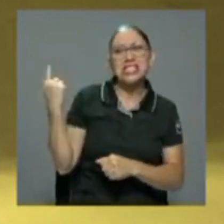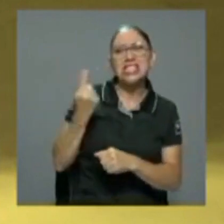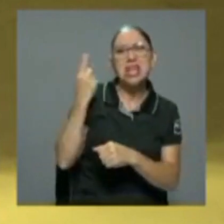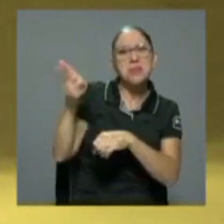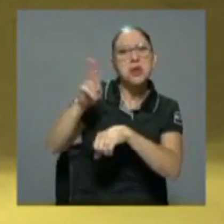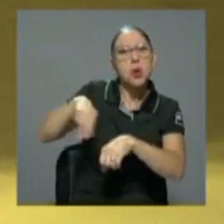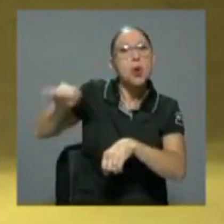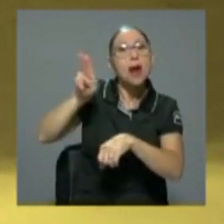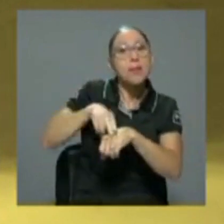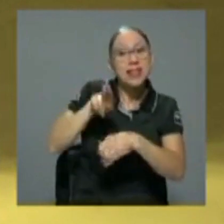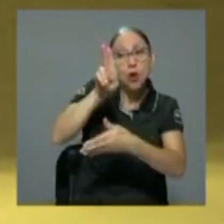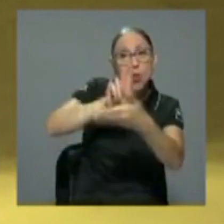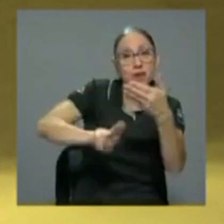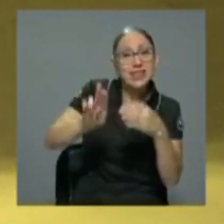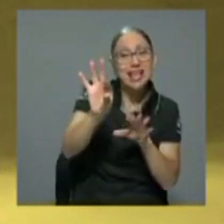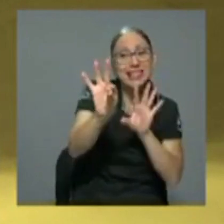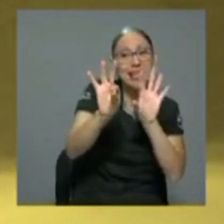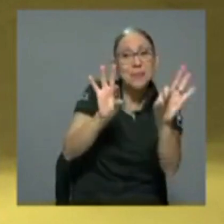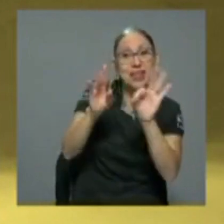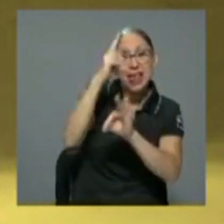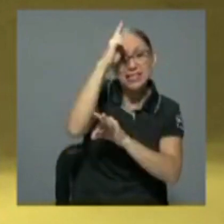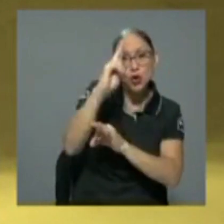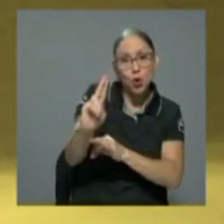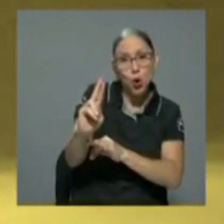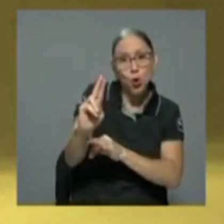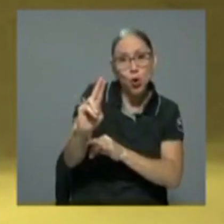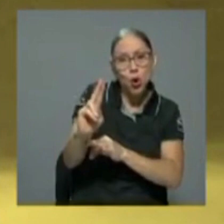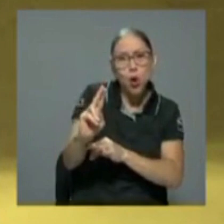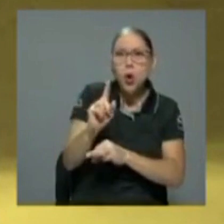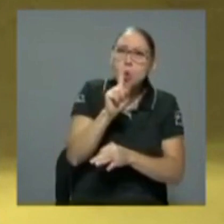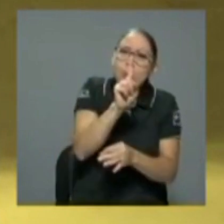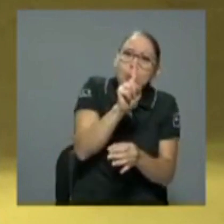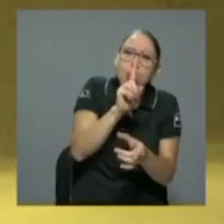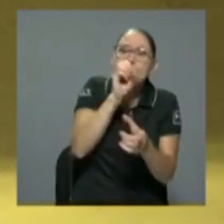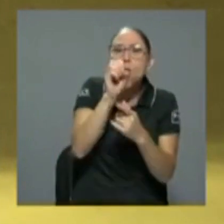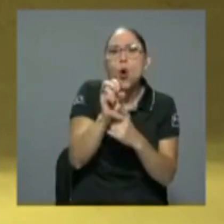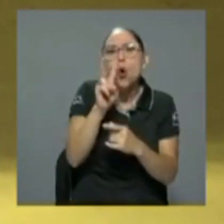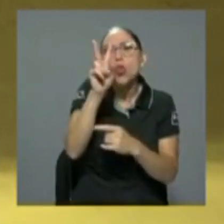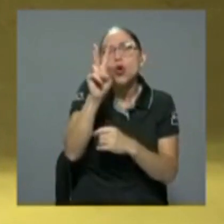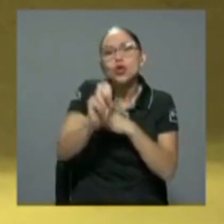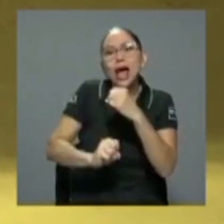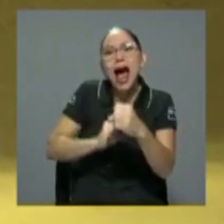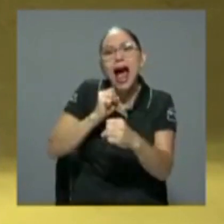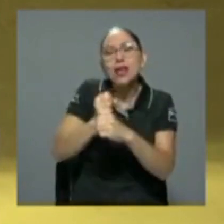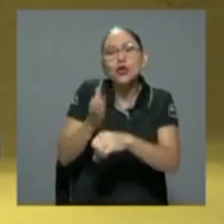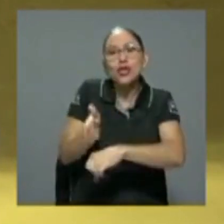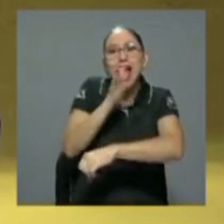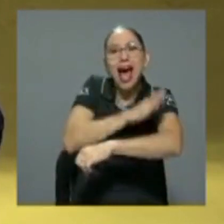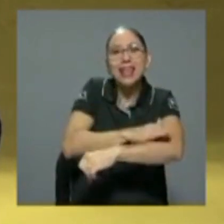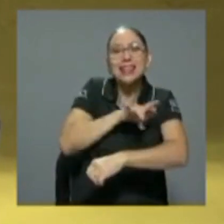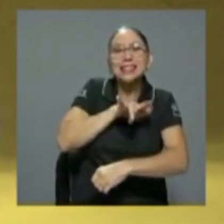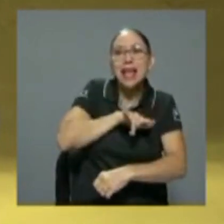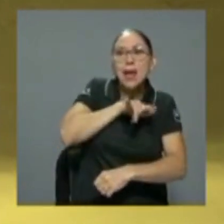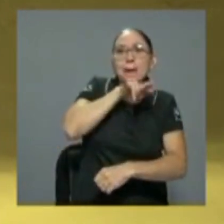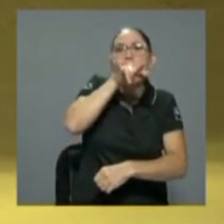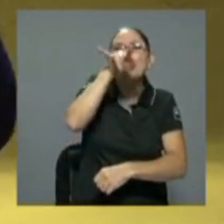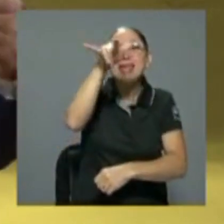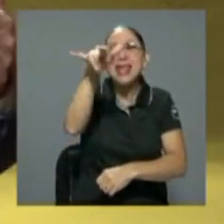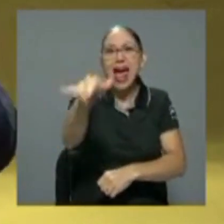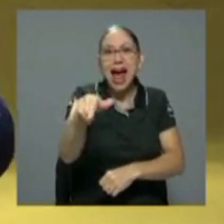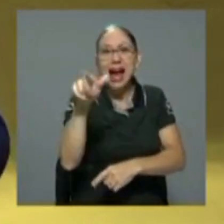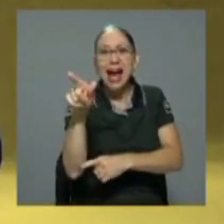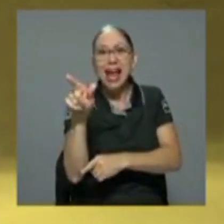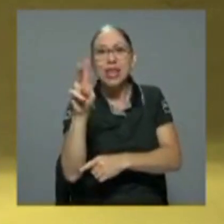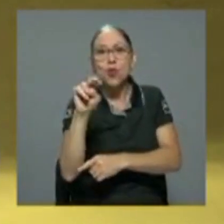de honor viajan 1 o 2 años antes a la sede de la UNAM y al Centro de Exposiciones y Convenciones, la